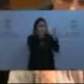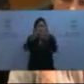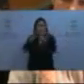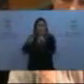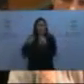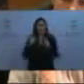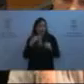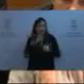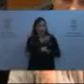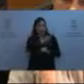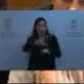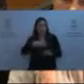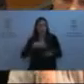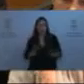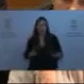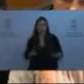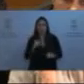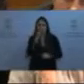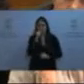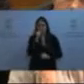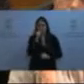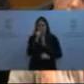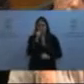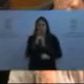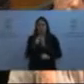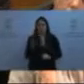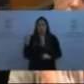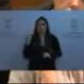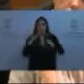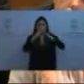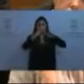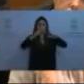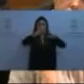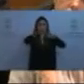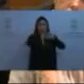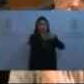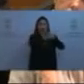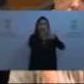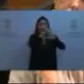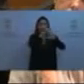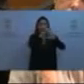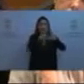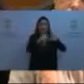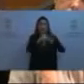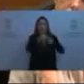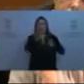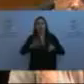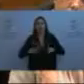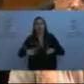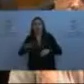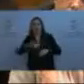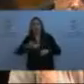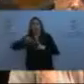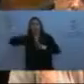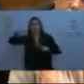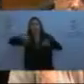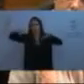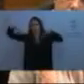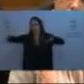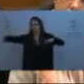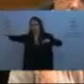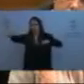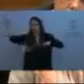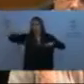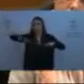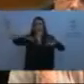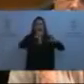de sus técnicos, fabuloso. Mire, lo que era un jardín en el tejado ya hace competencia al botánico de Gijón. Es posible que ustedes también lo pensaran, hacer un botánico